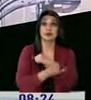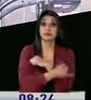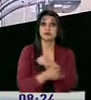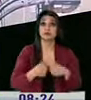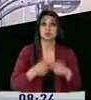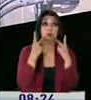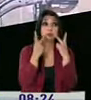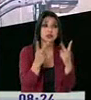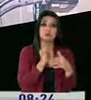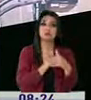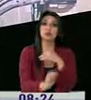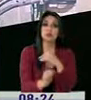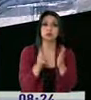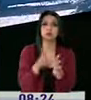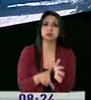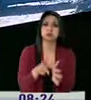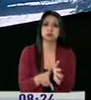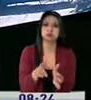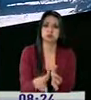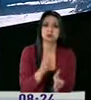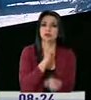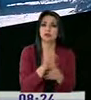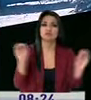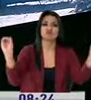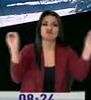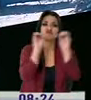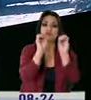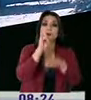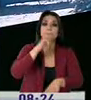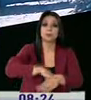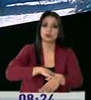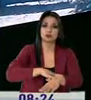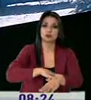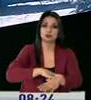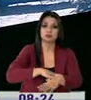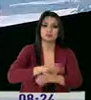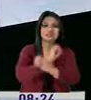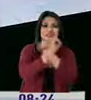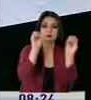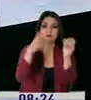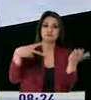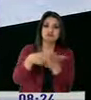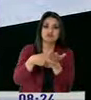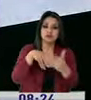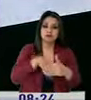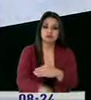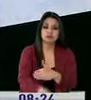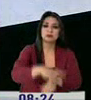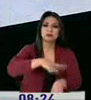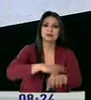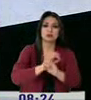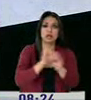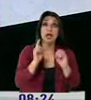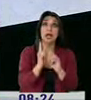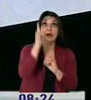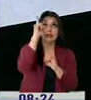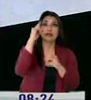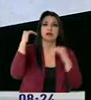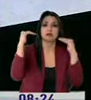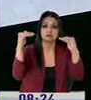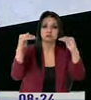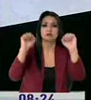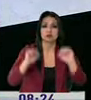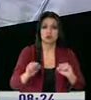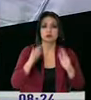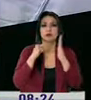estar como un usuario más, no existe en el metro como tal, en las estaciones subterráneas, baños. En la parte de arriba, lo que hablaba